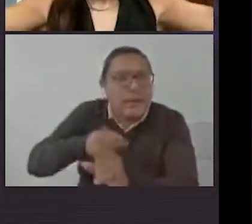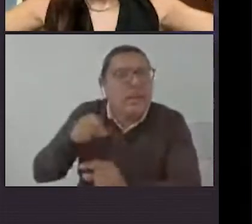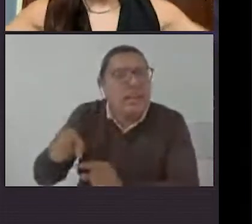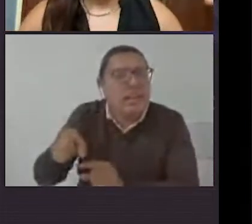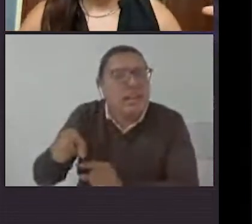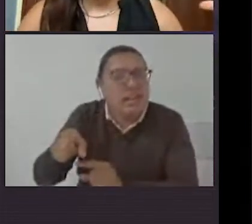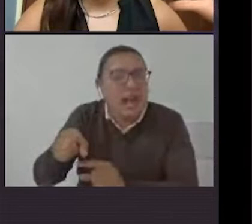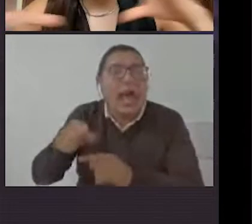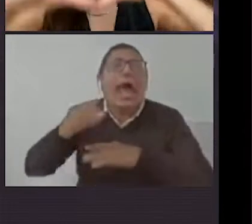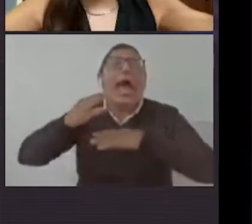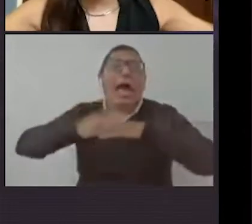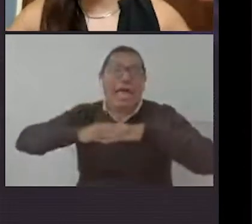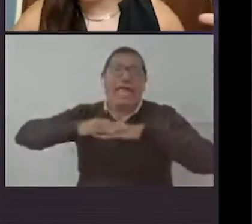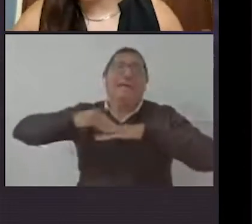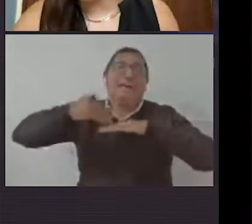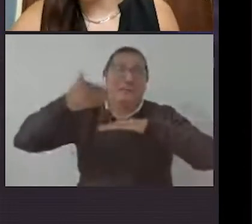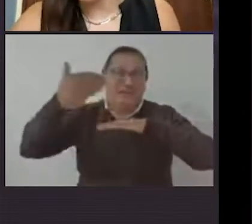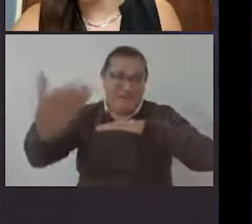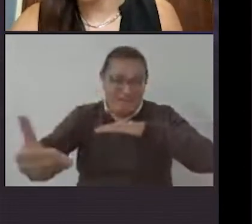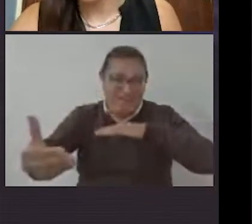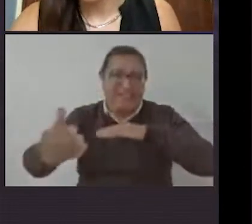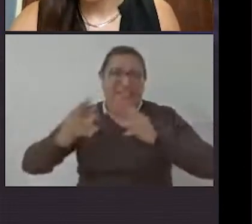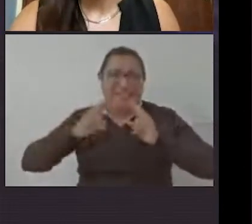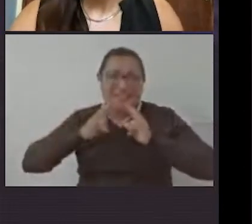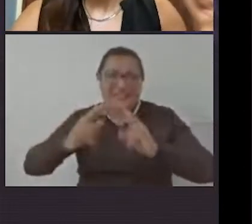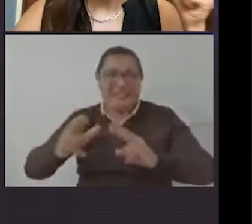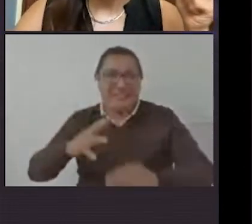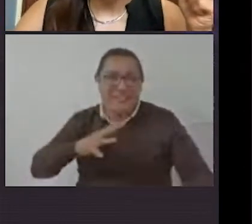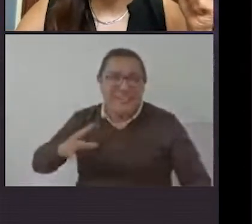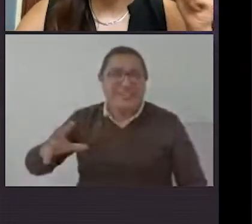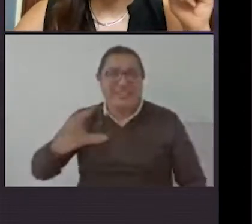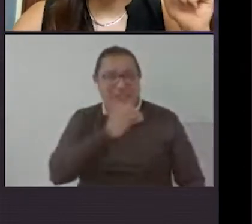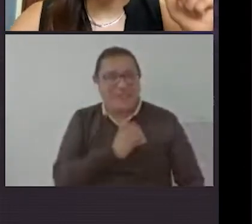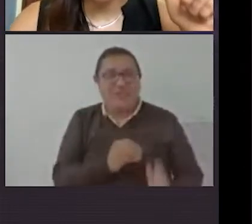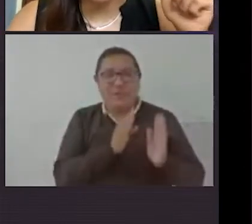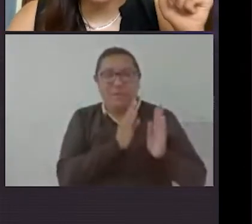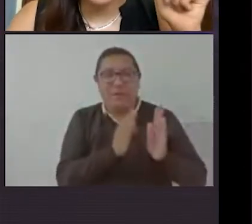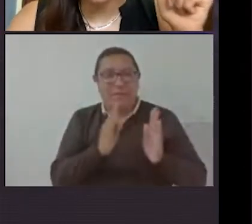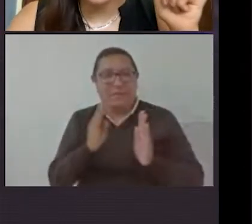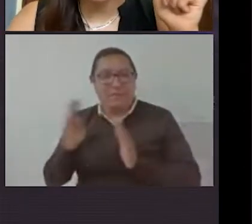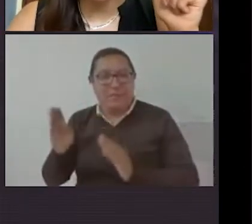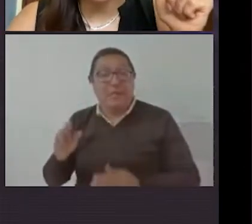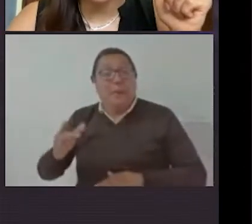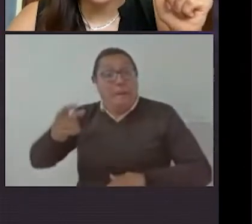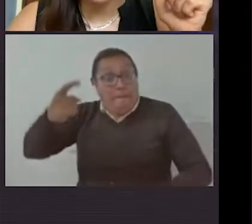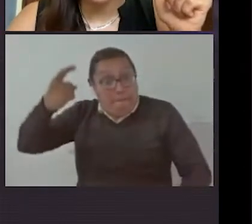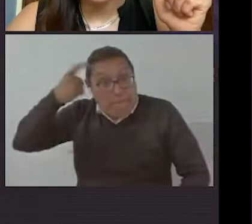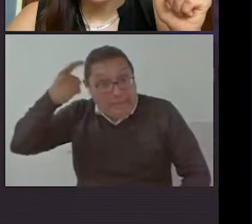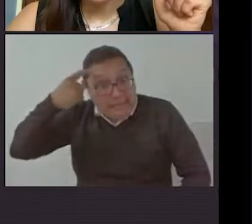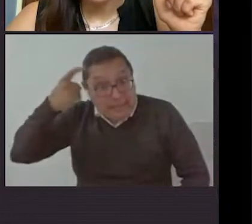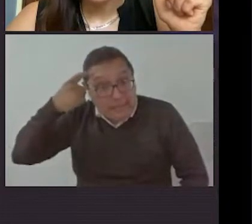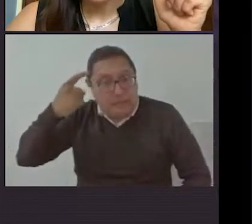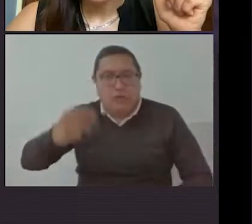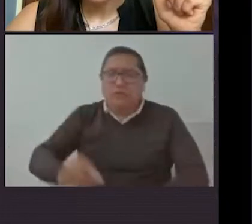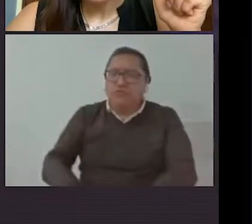resultado de todos estos elementos. Pensamientos, emociones que generan acciones